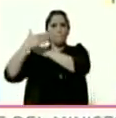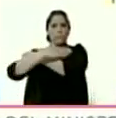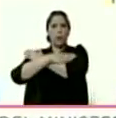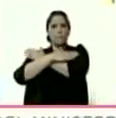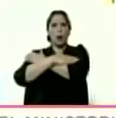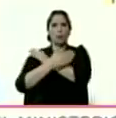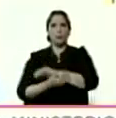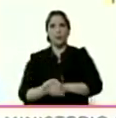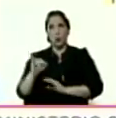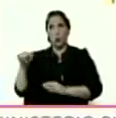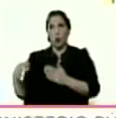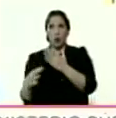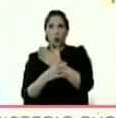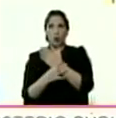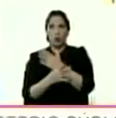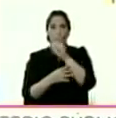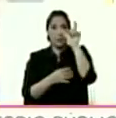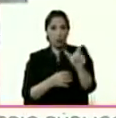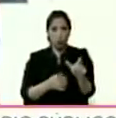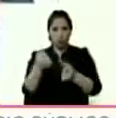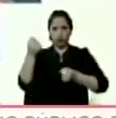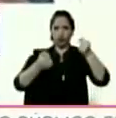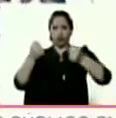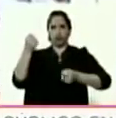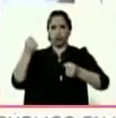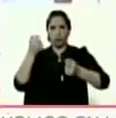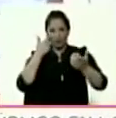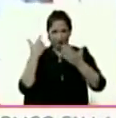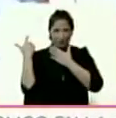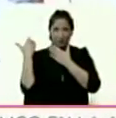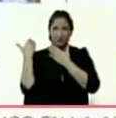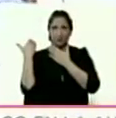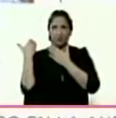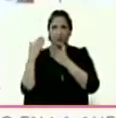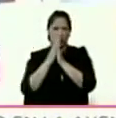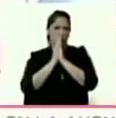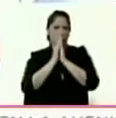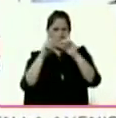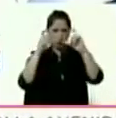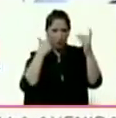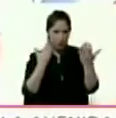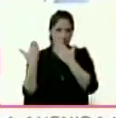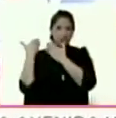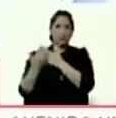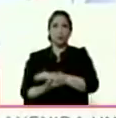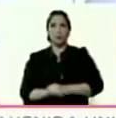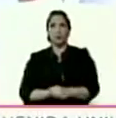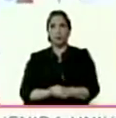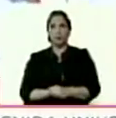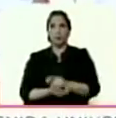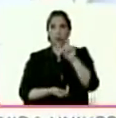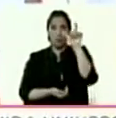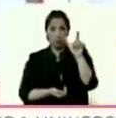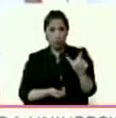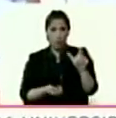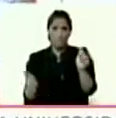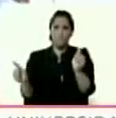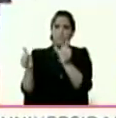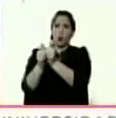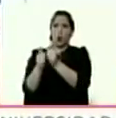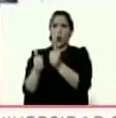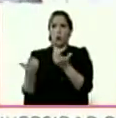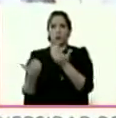Juan Guaidó con la persona que conduce la camioneta. ¿Lo ven? Vente para acá un momento, por favor. Esta persona, abrazado a Juan Guaidó,